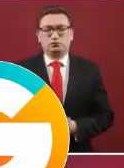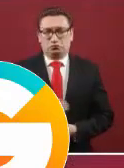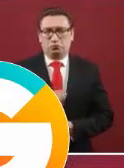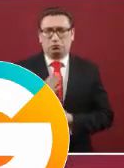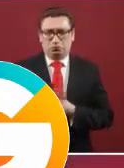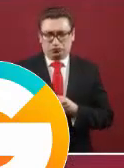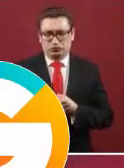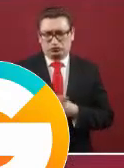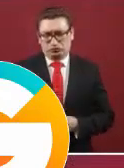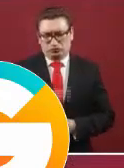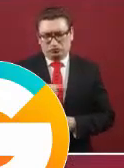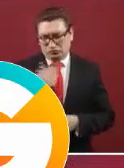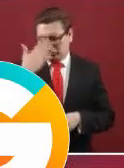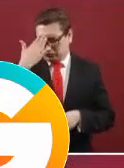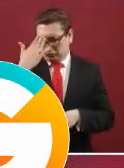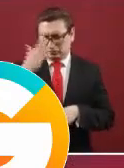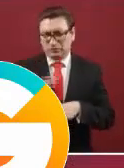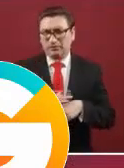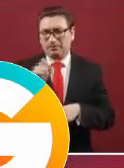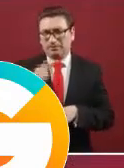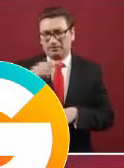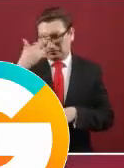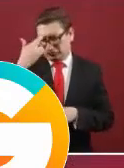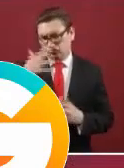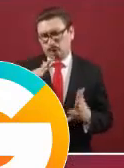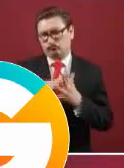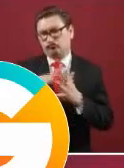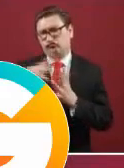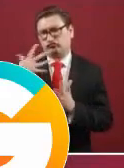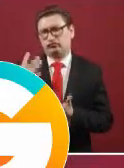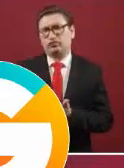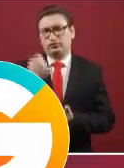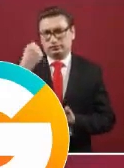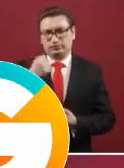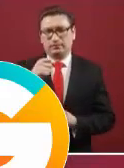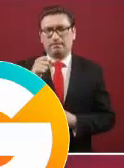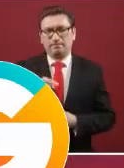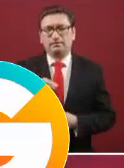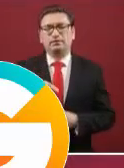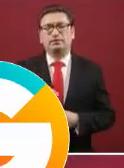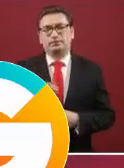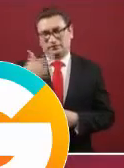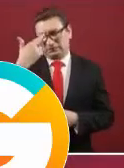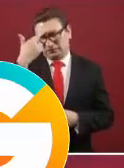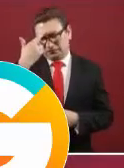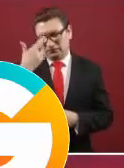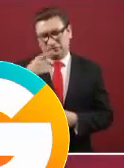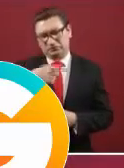lo de el triunfo de las fuerzas